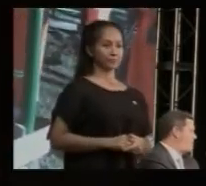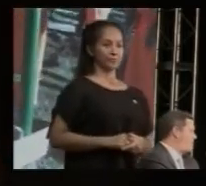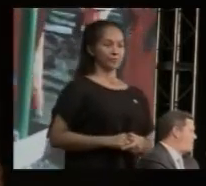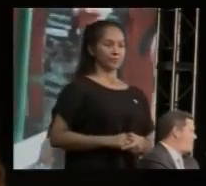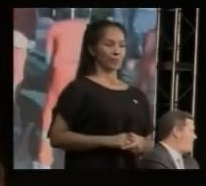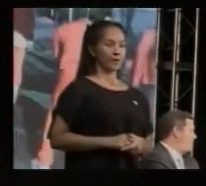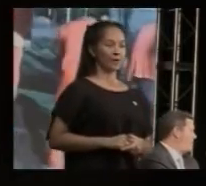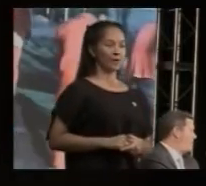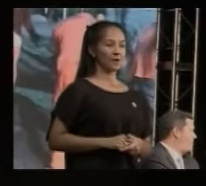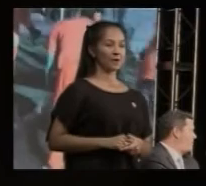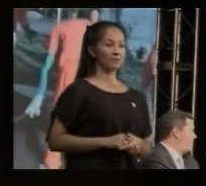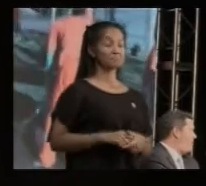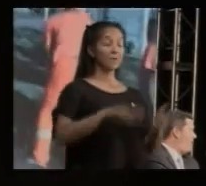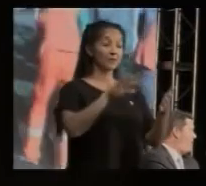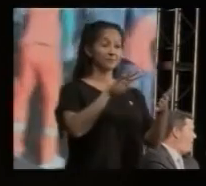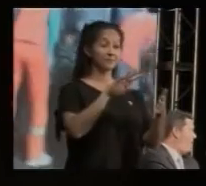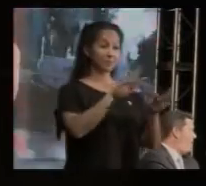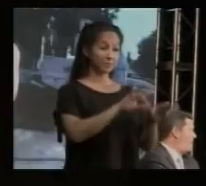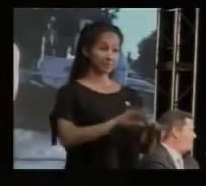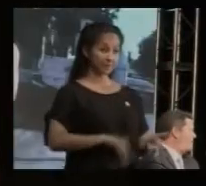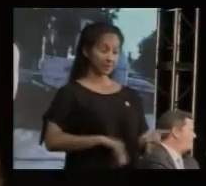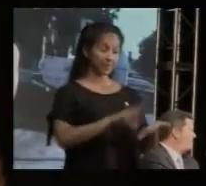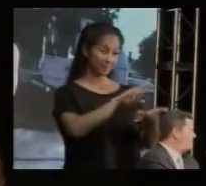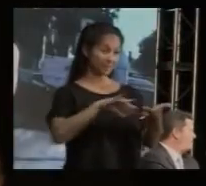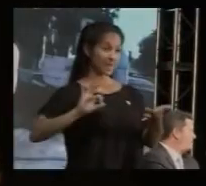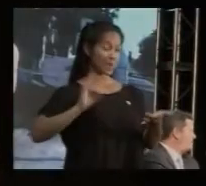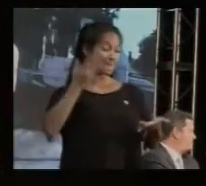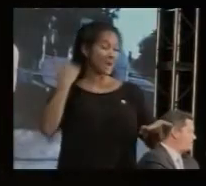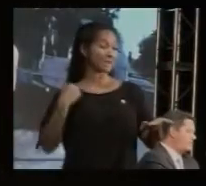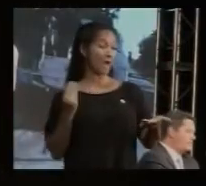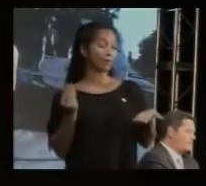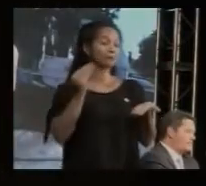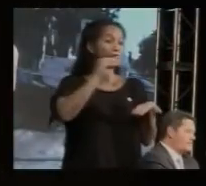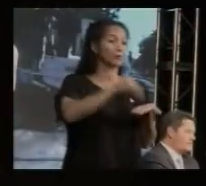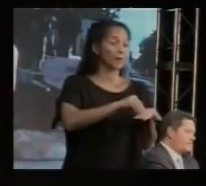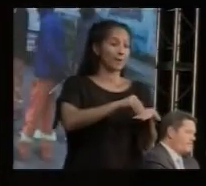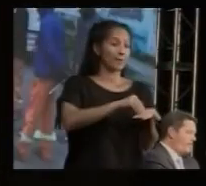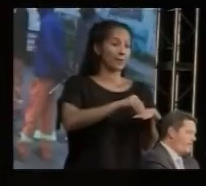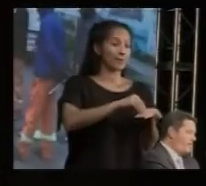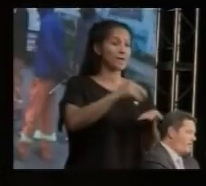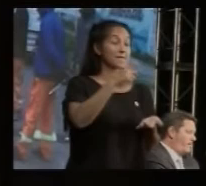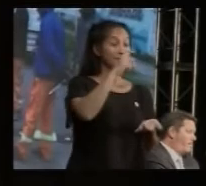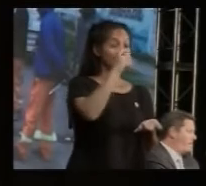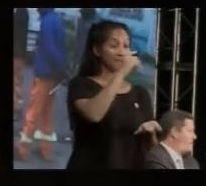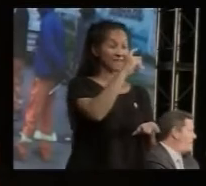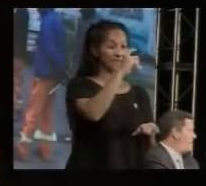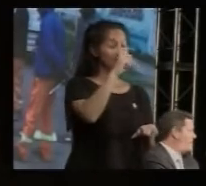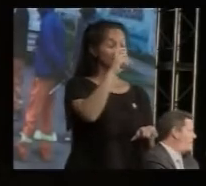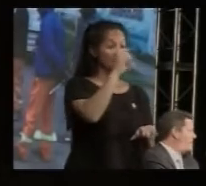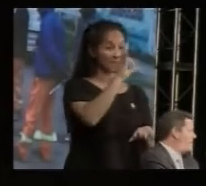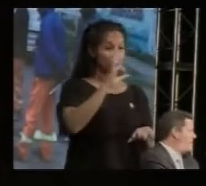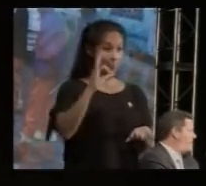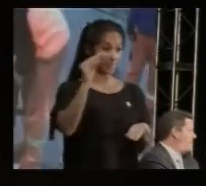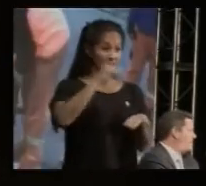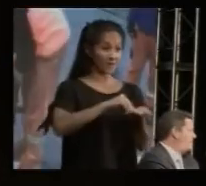Mediante el sistema informático geosatelital, el año pasado incorporamos a nuestro catastro casi 700.000 metros cuadrados